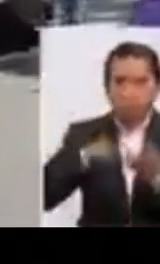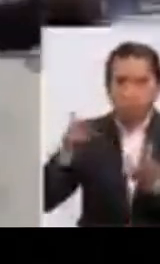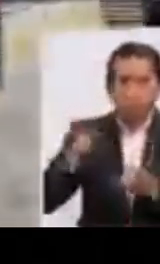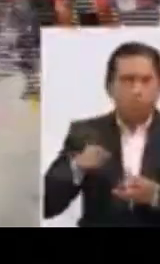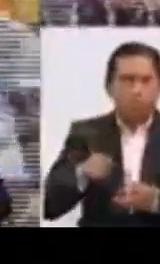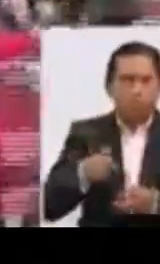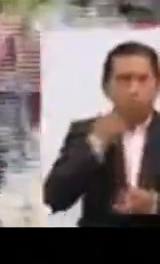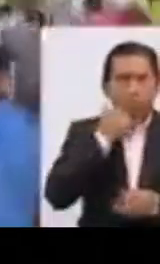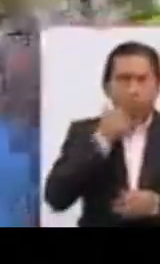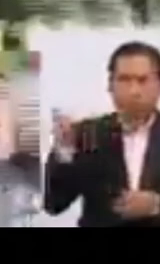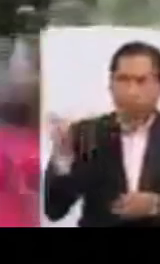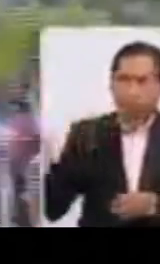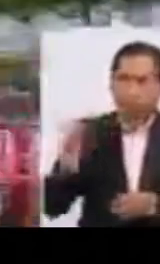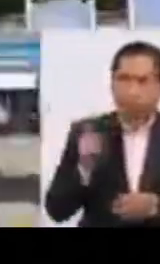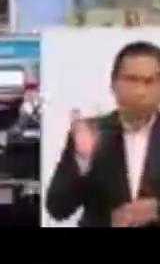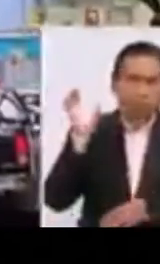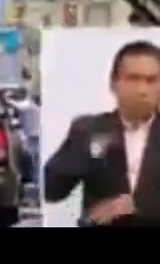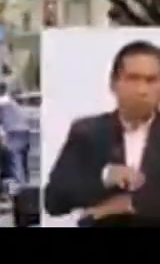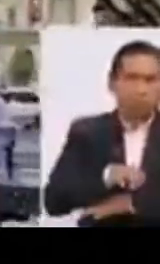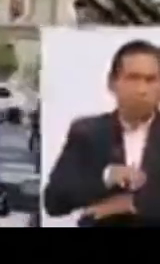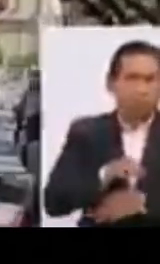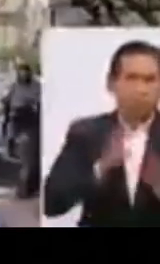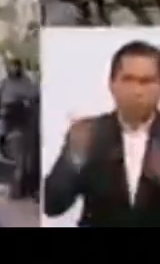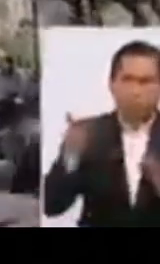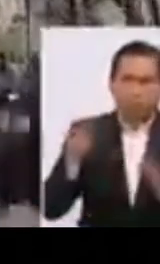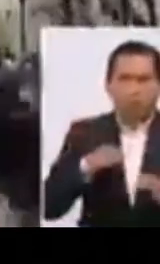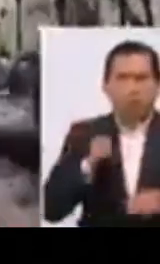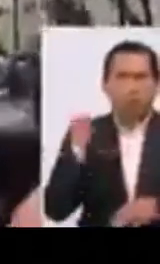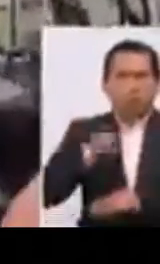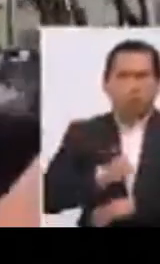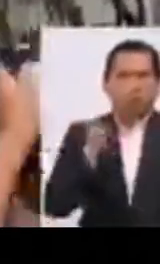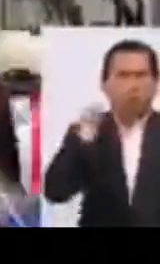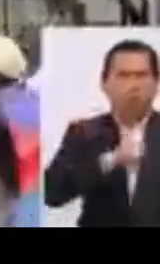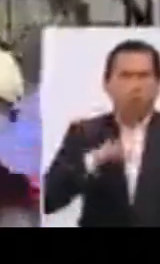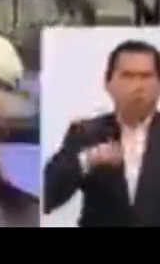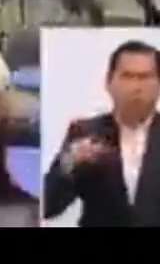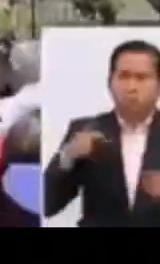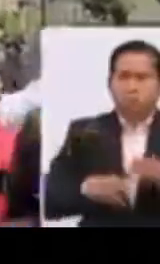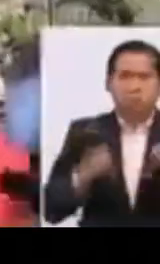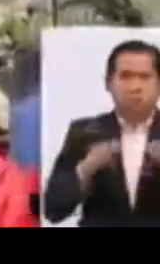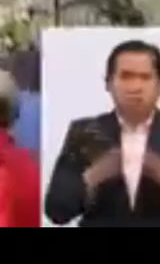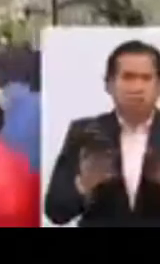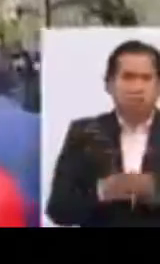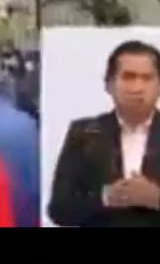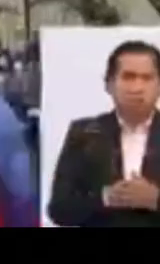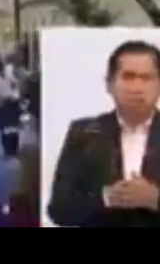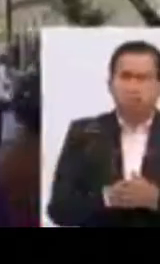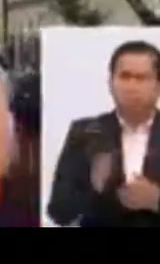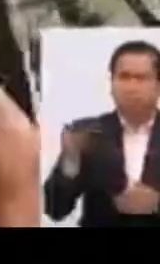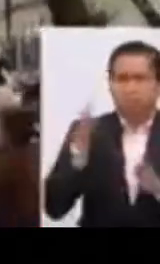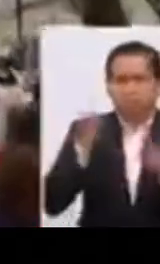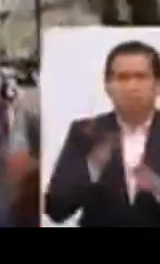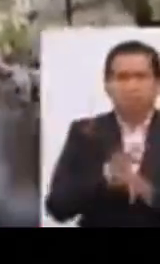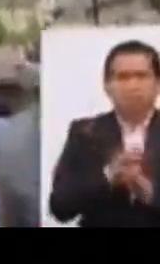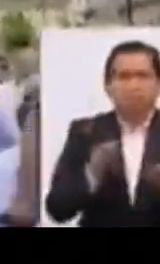querer venir a imponer y como si estuviera en su patio trasero, venir y inaugurar una casa. Yo creo que eso es una total falta